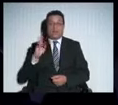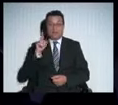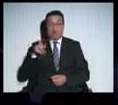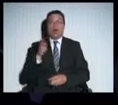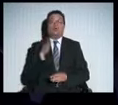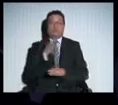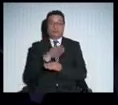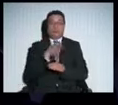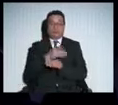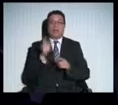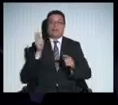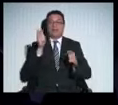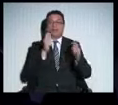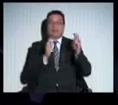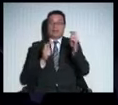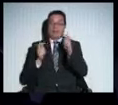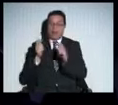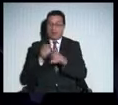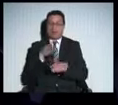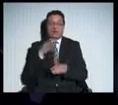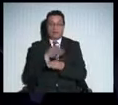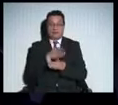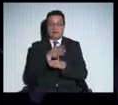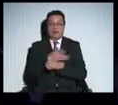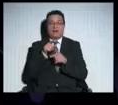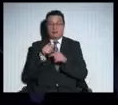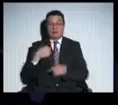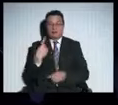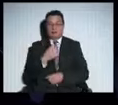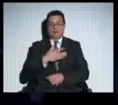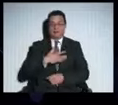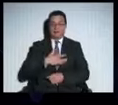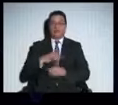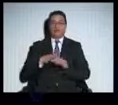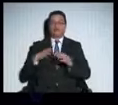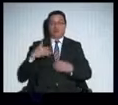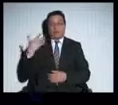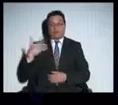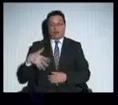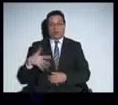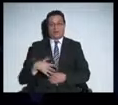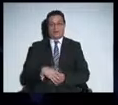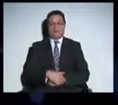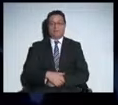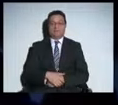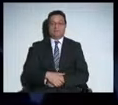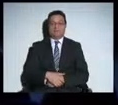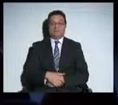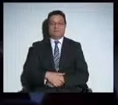siguen terapias de JUNAEF. Así que para nosotros es súper importante.